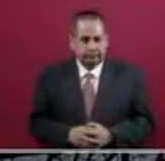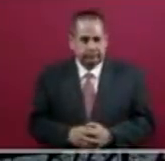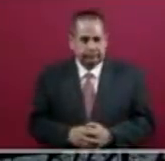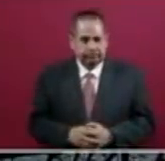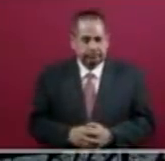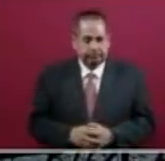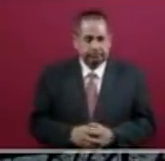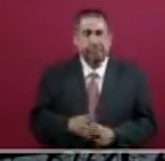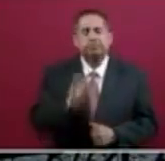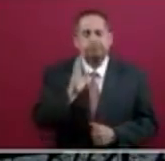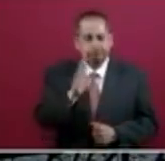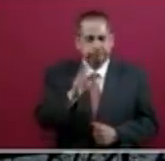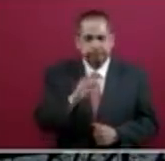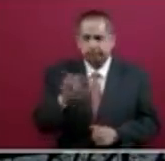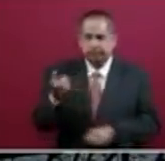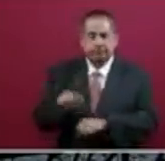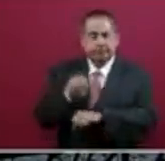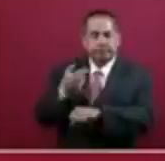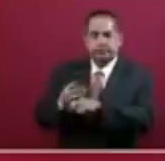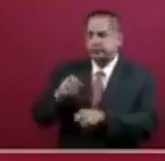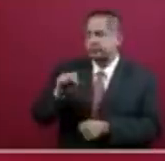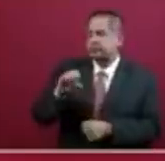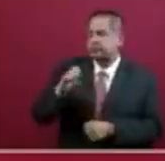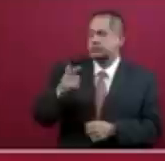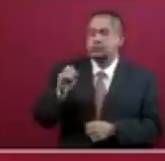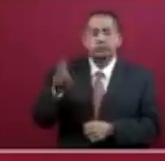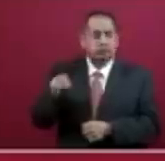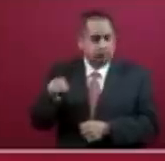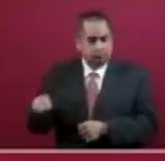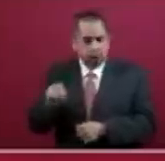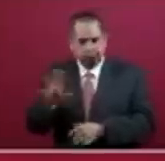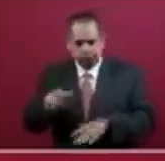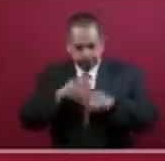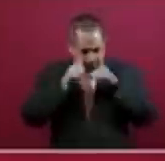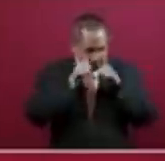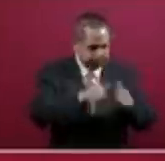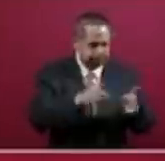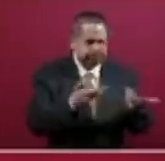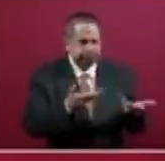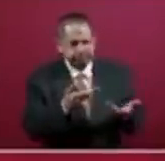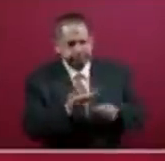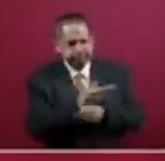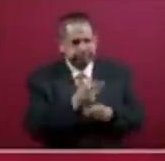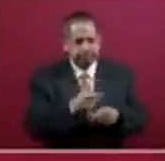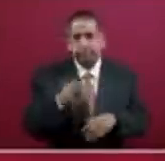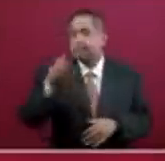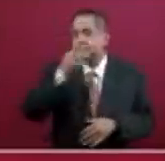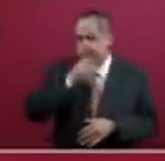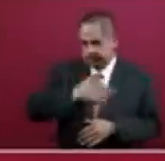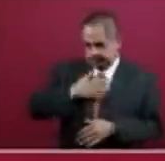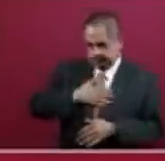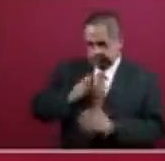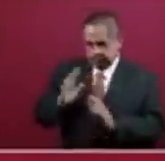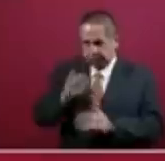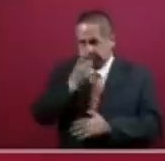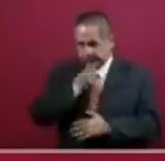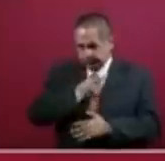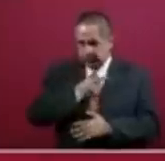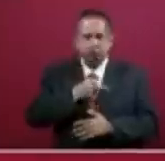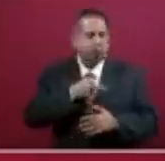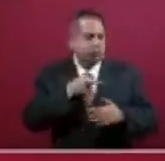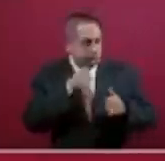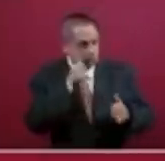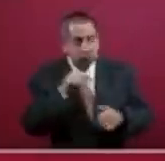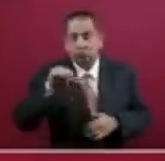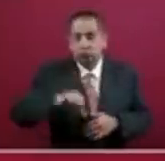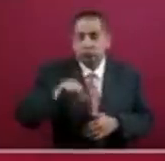Ya Gobernación los está atendiendo, eso es lo que me han informado, y hoy